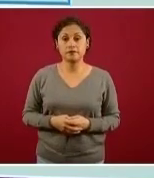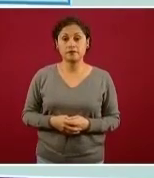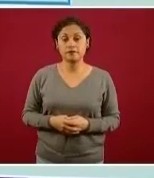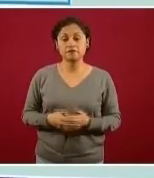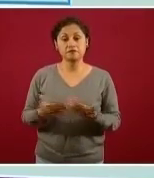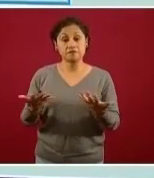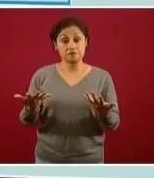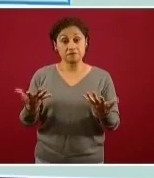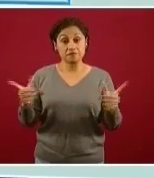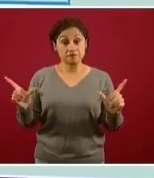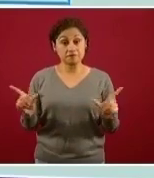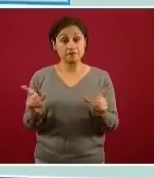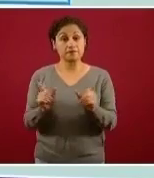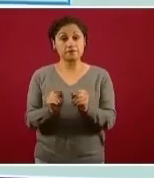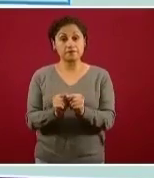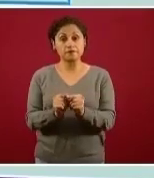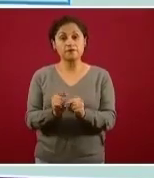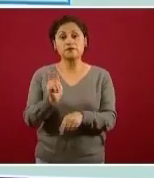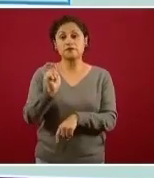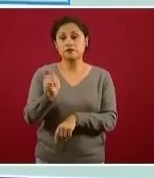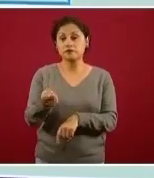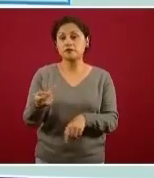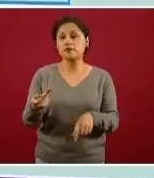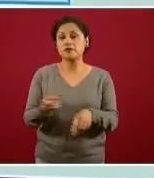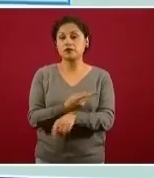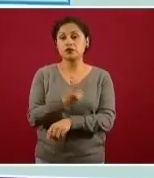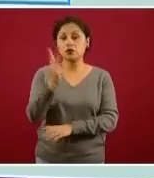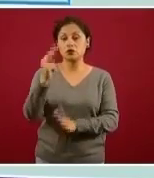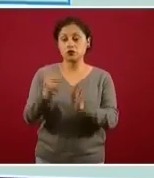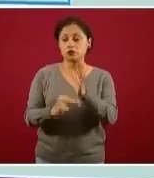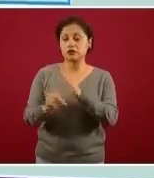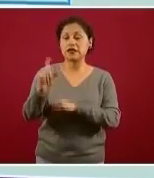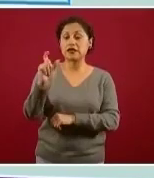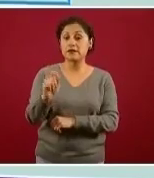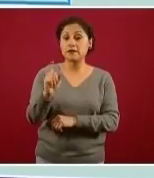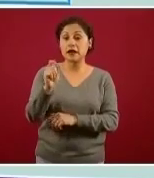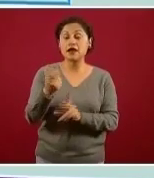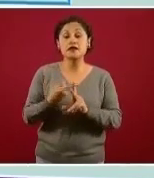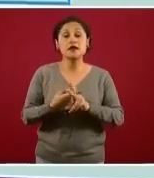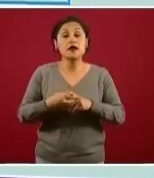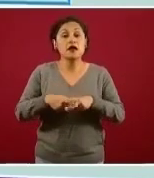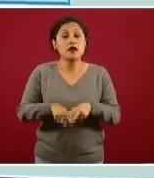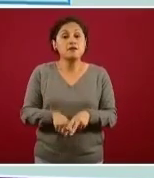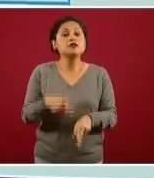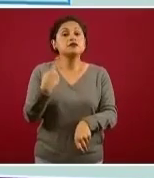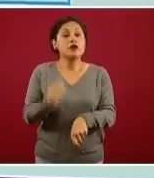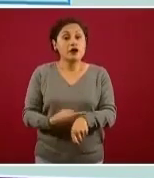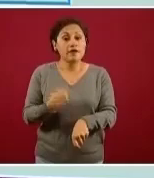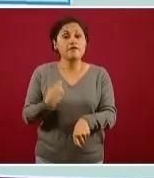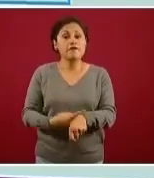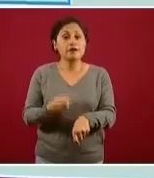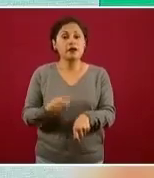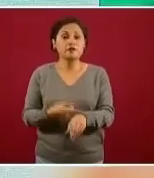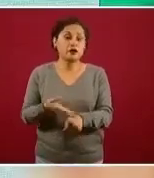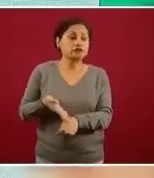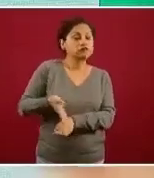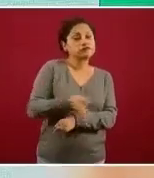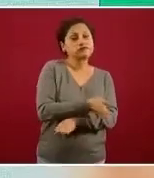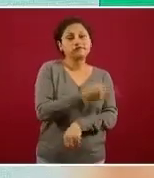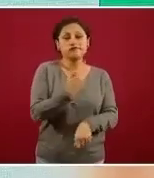diciendo, lo que ocurrió al inicio del año todavía representa el comportamiento de la temporada de